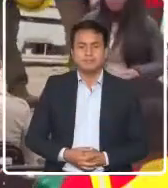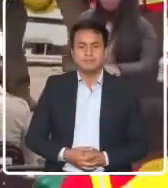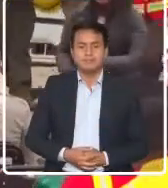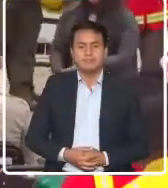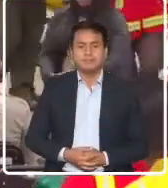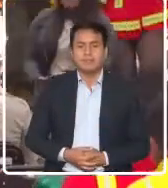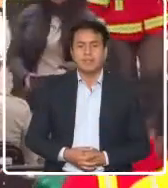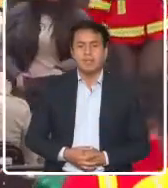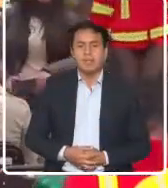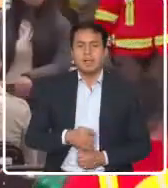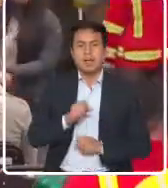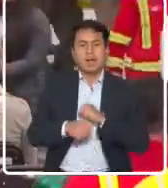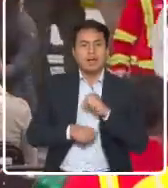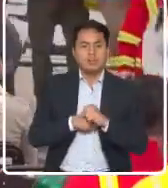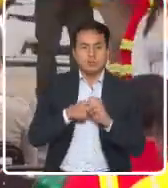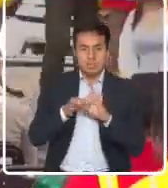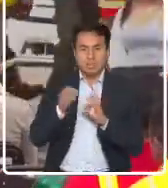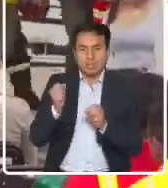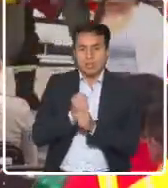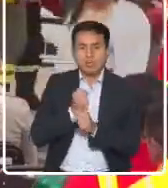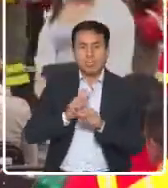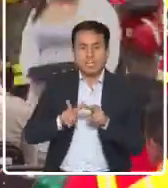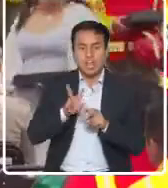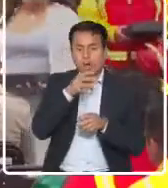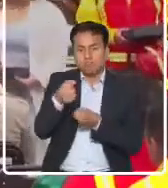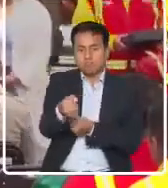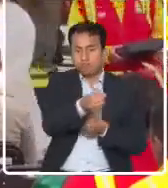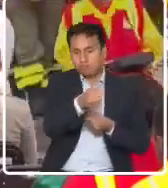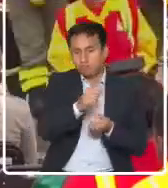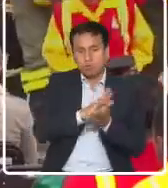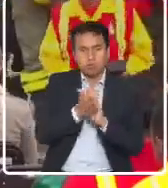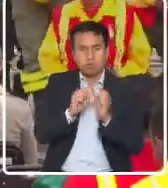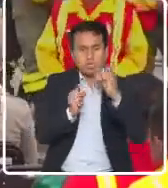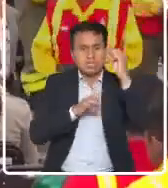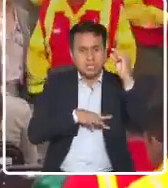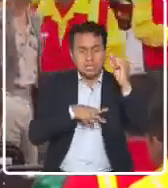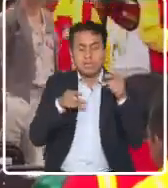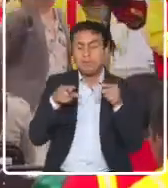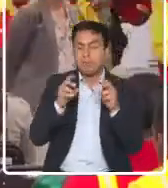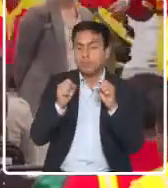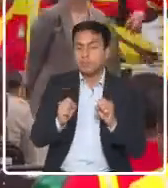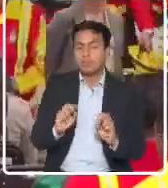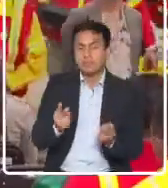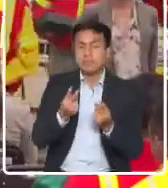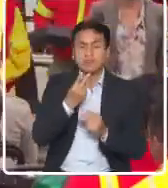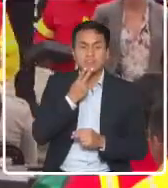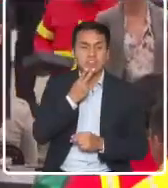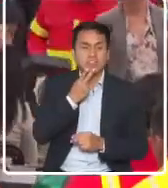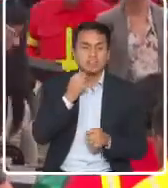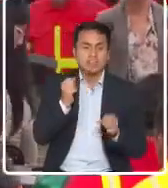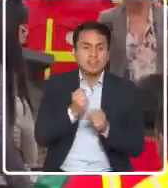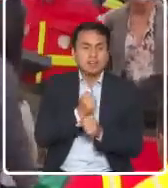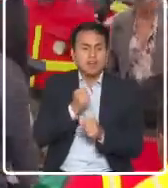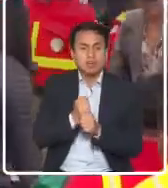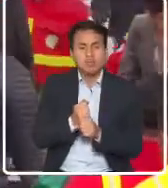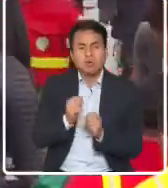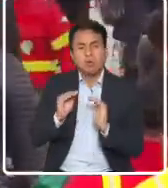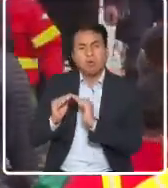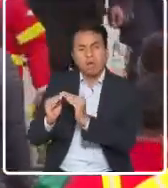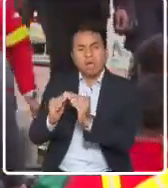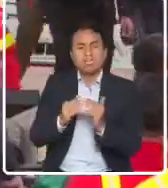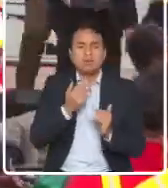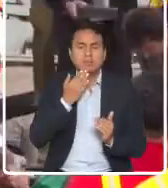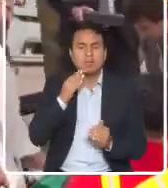Cada año, gracias a la labor que desempeñan las y los brigadistas en todo Chile, es posible salvar vidas, trabajos, hogares